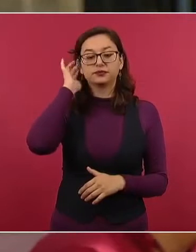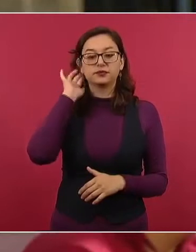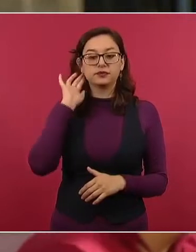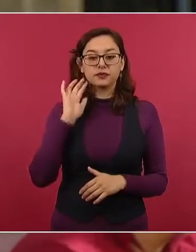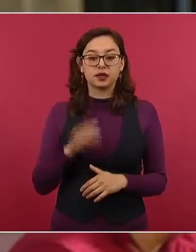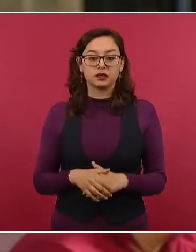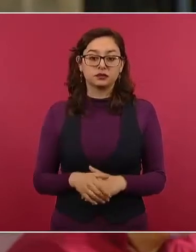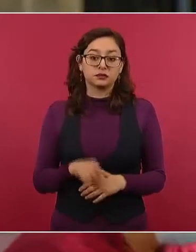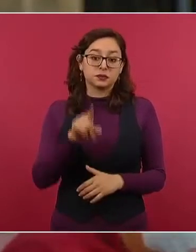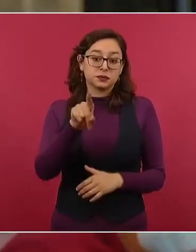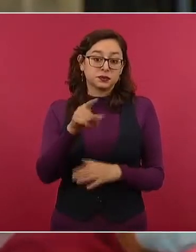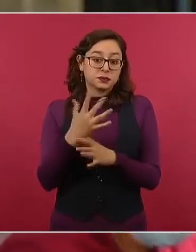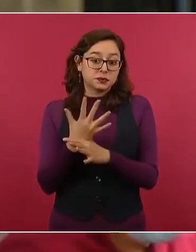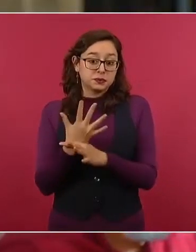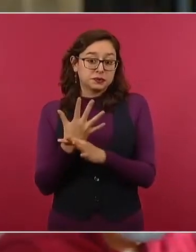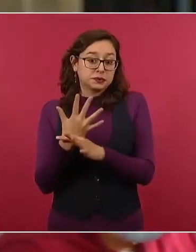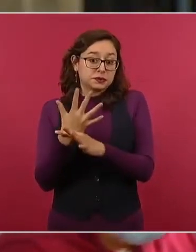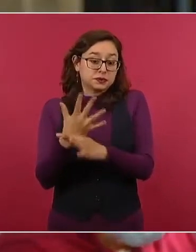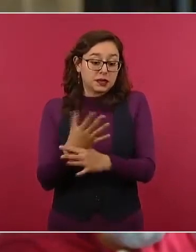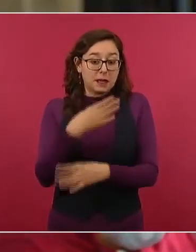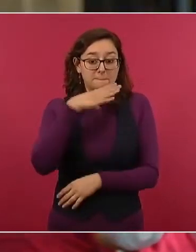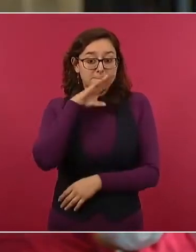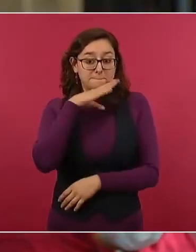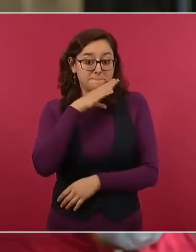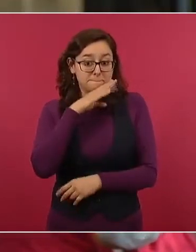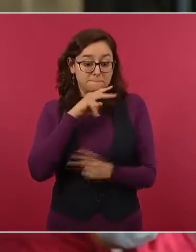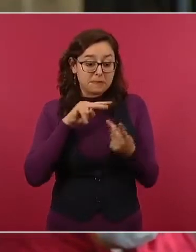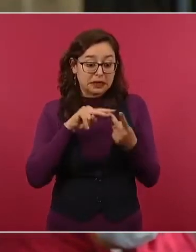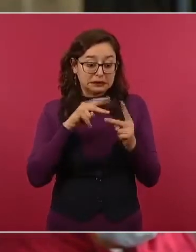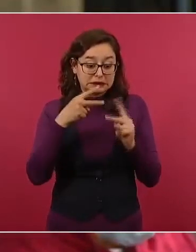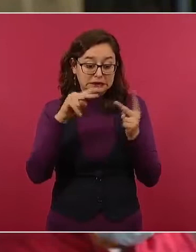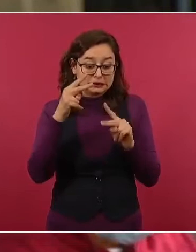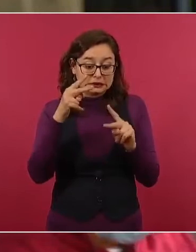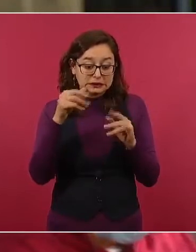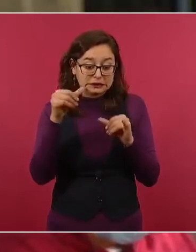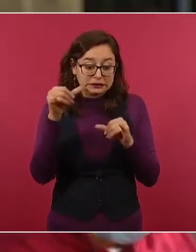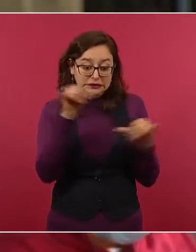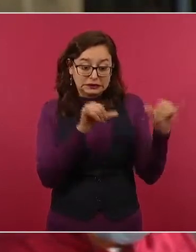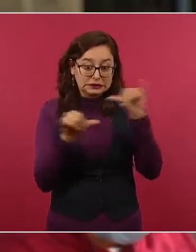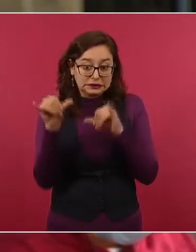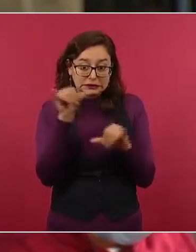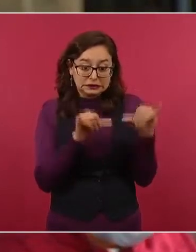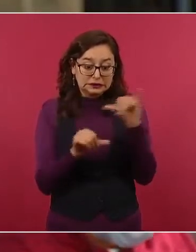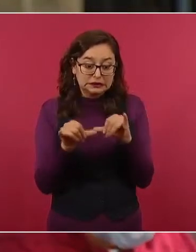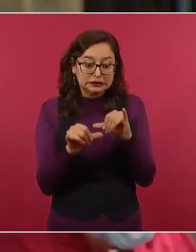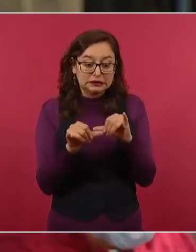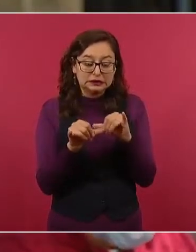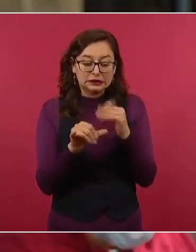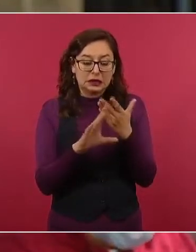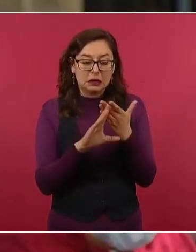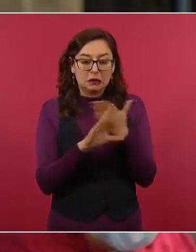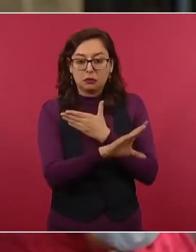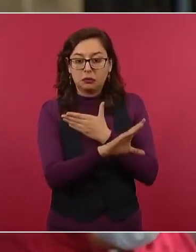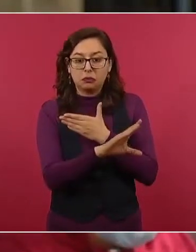transgénico. Le digo respetuosamente, los silos que eran de Conasupo, de Veracruz, ahora están en manos